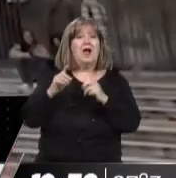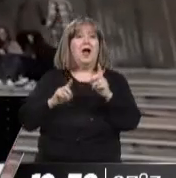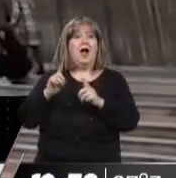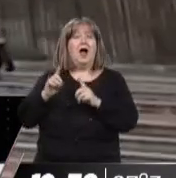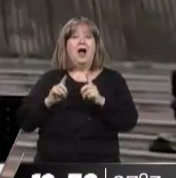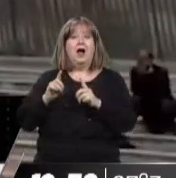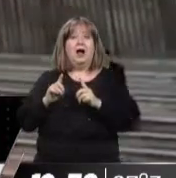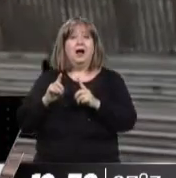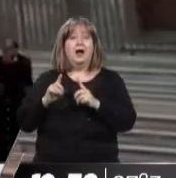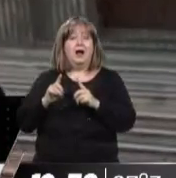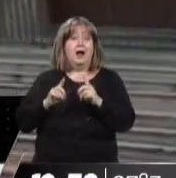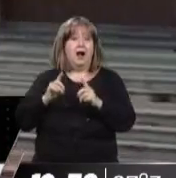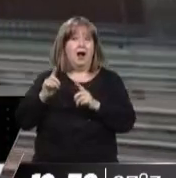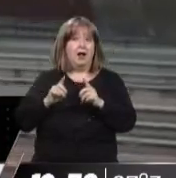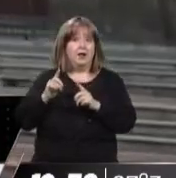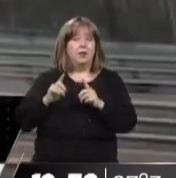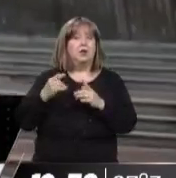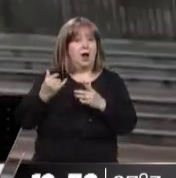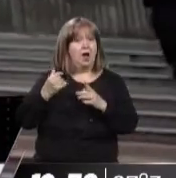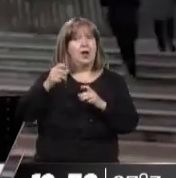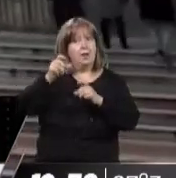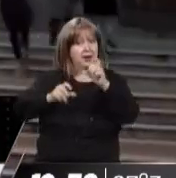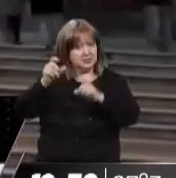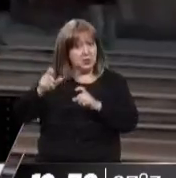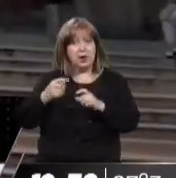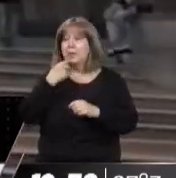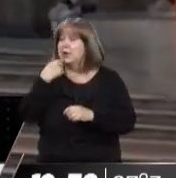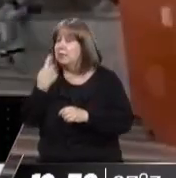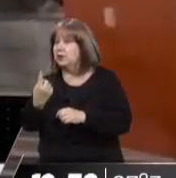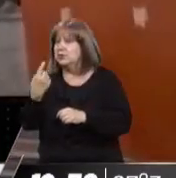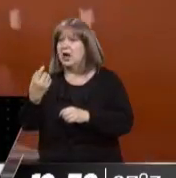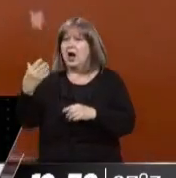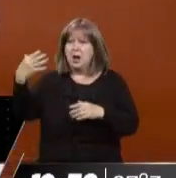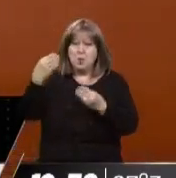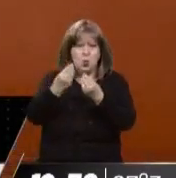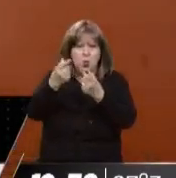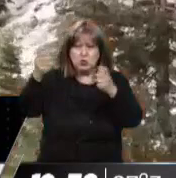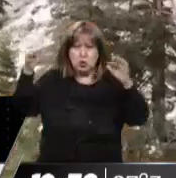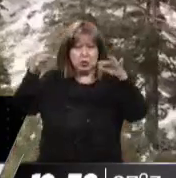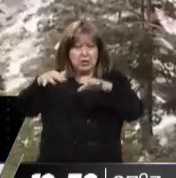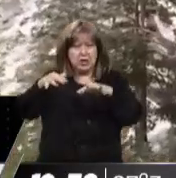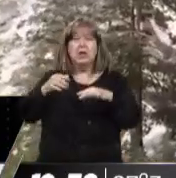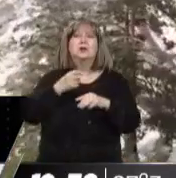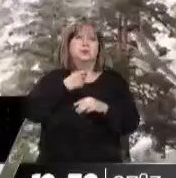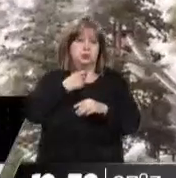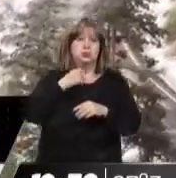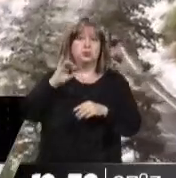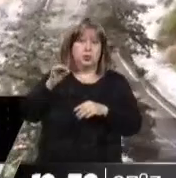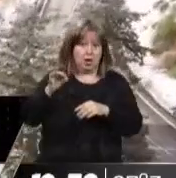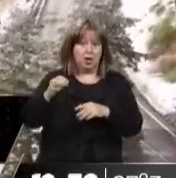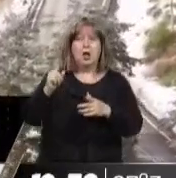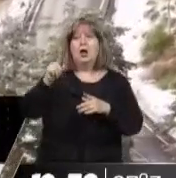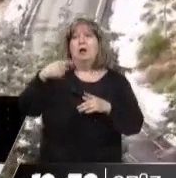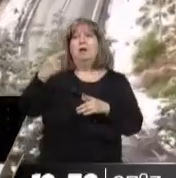acceso a la ciudadanía. Tenemos también un incremento de casos de visados de